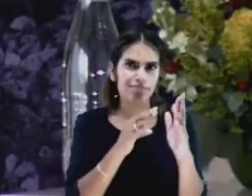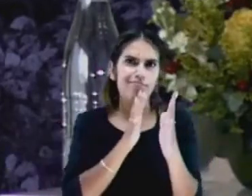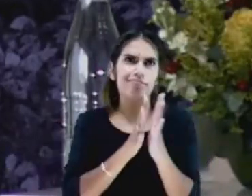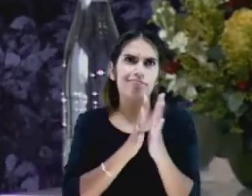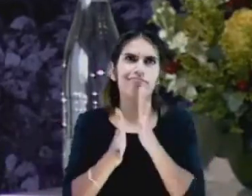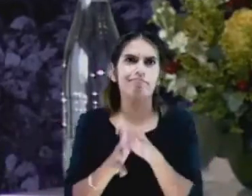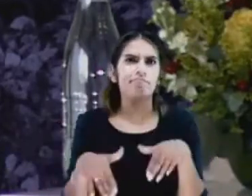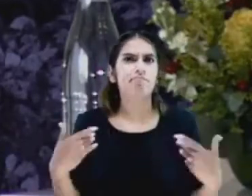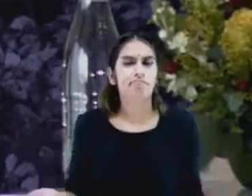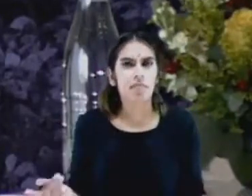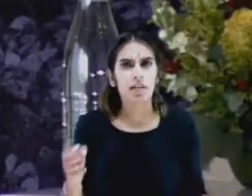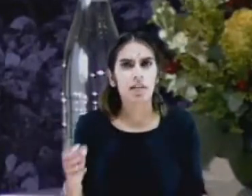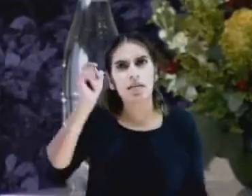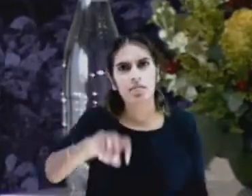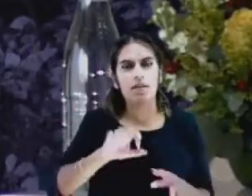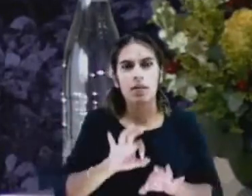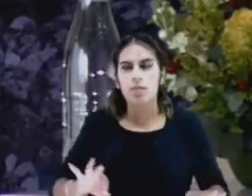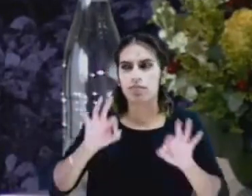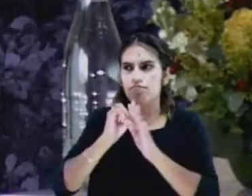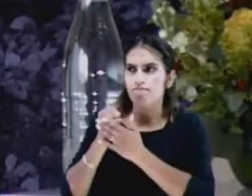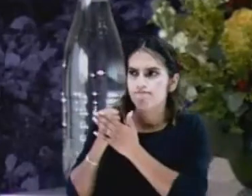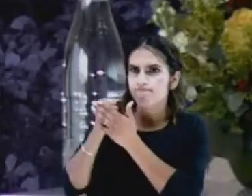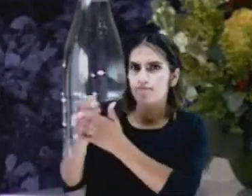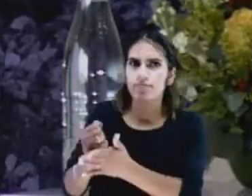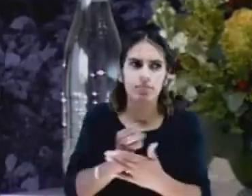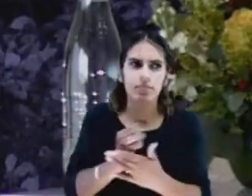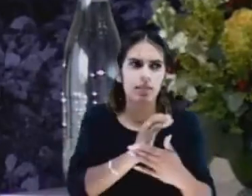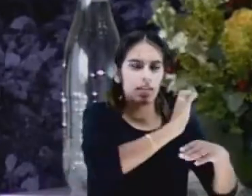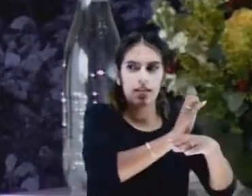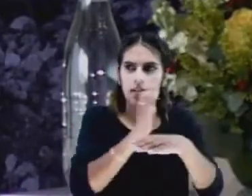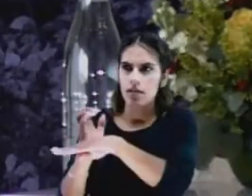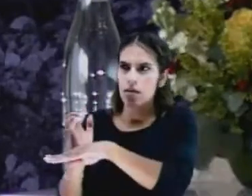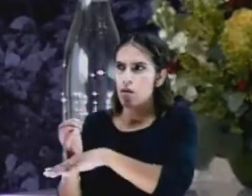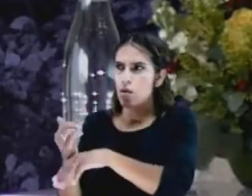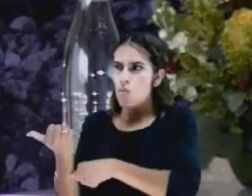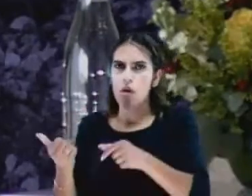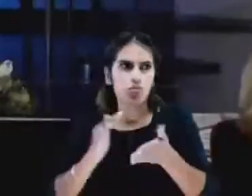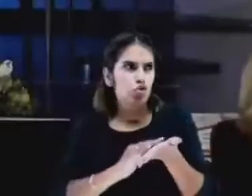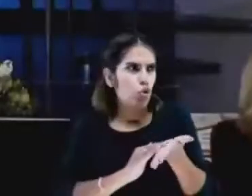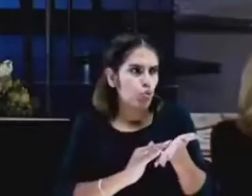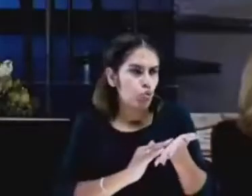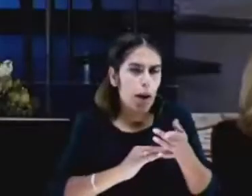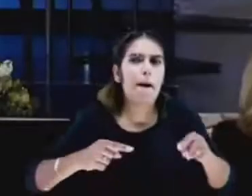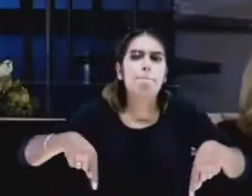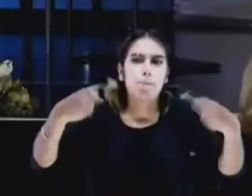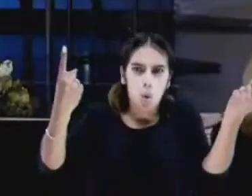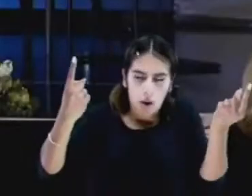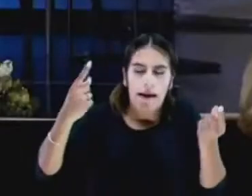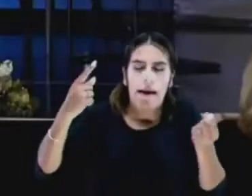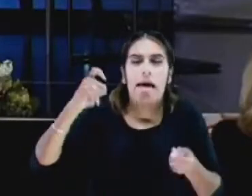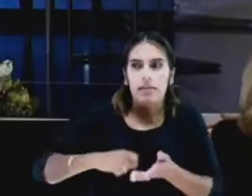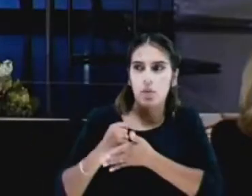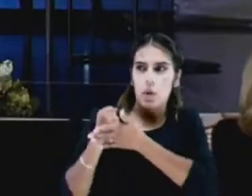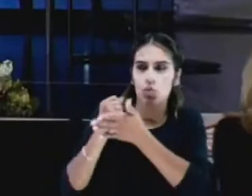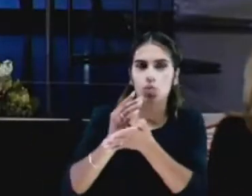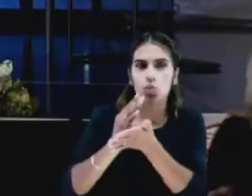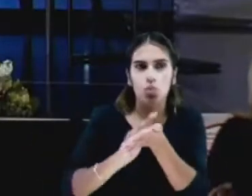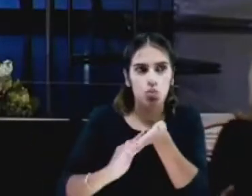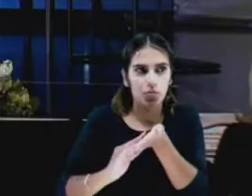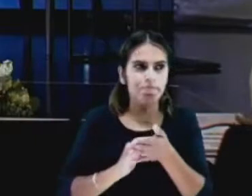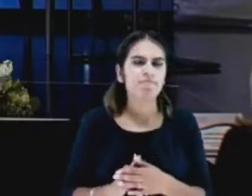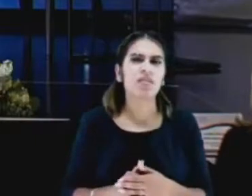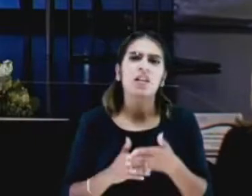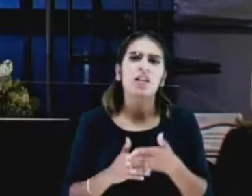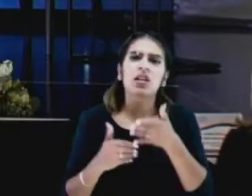a solucionar controversias entre entidades estatales pasamos el procedimiento yo aquí no me voy a demorar